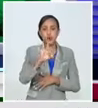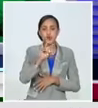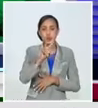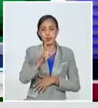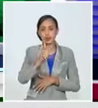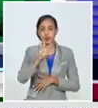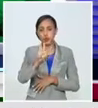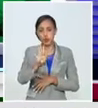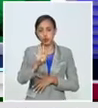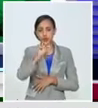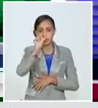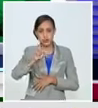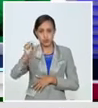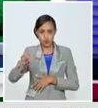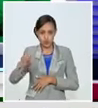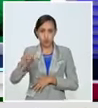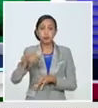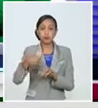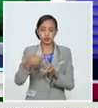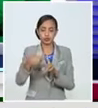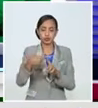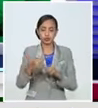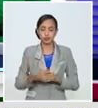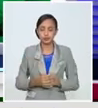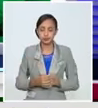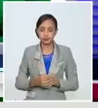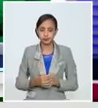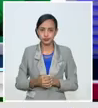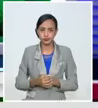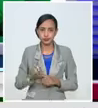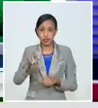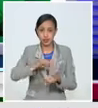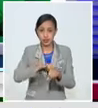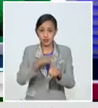10.824 pacientes diagnosticados, que es el